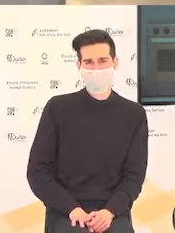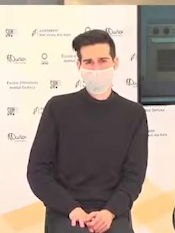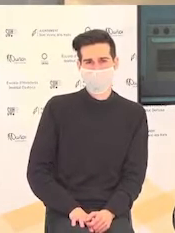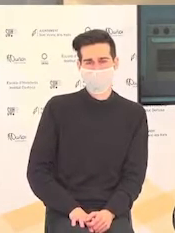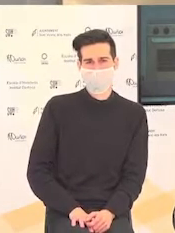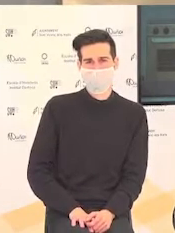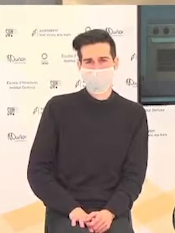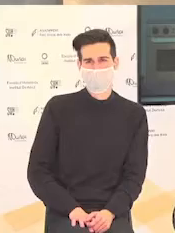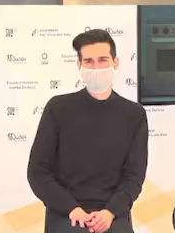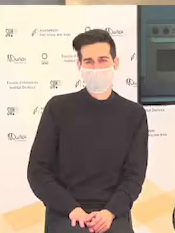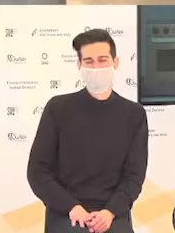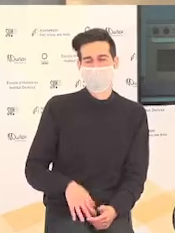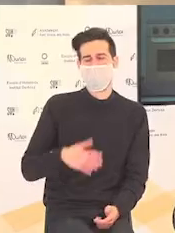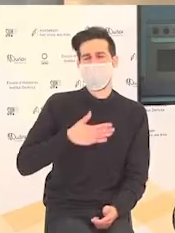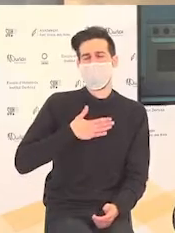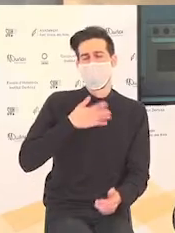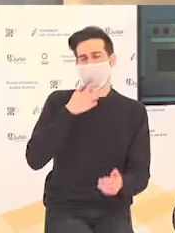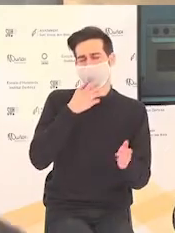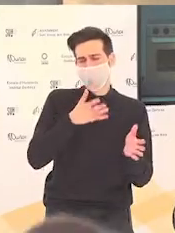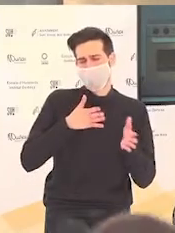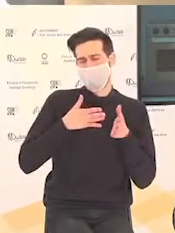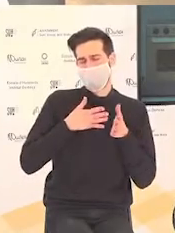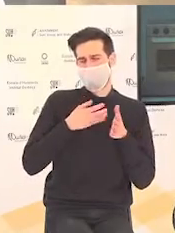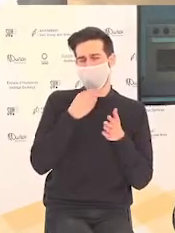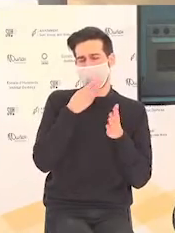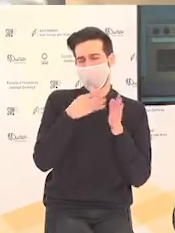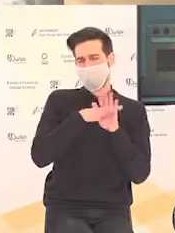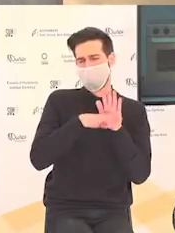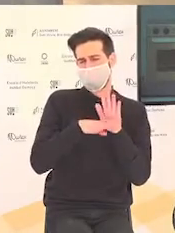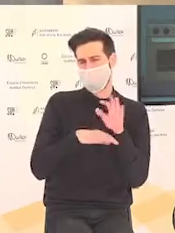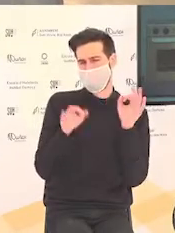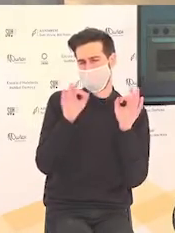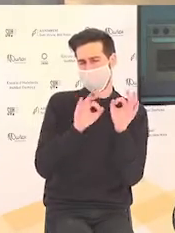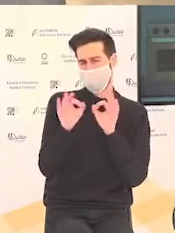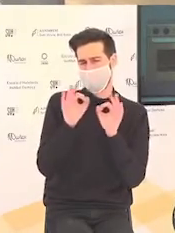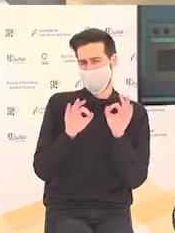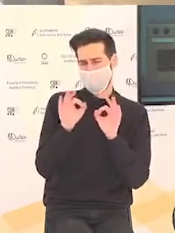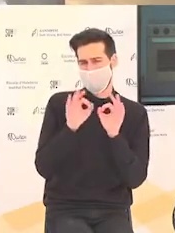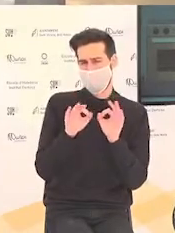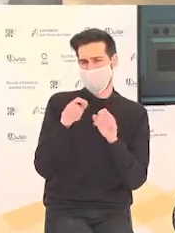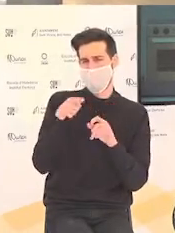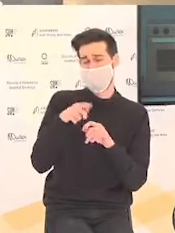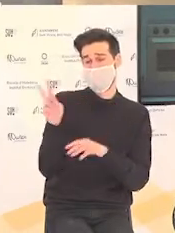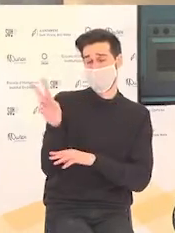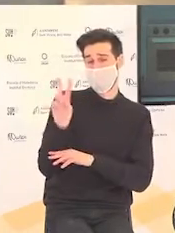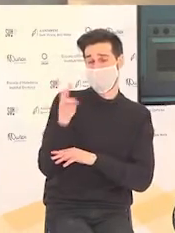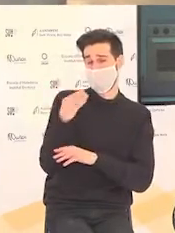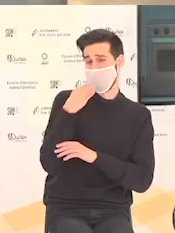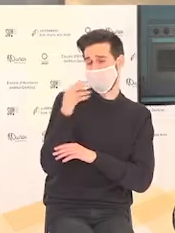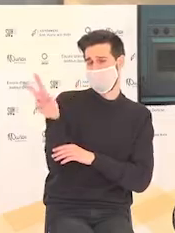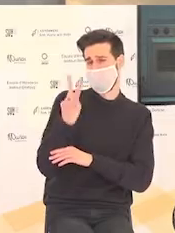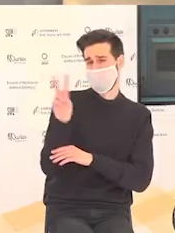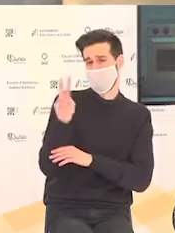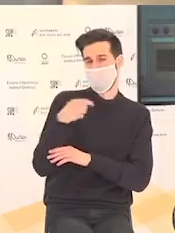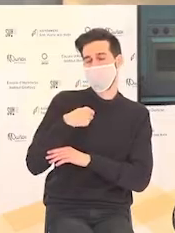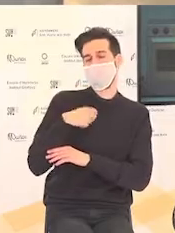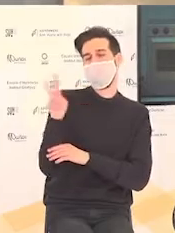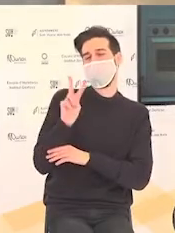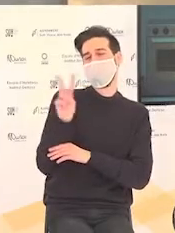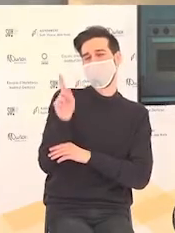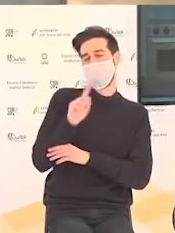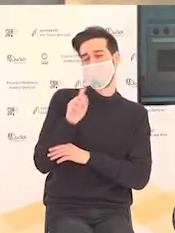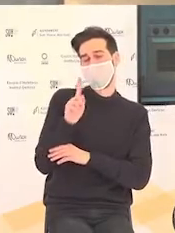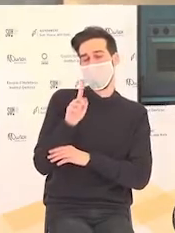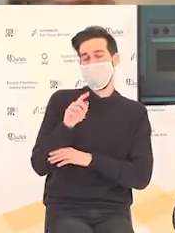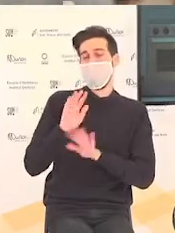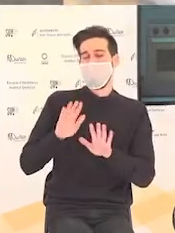A mí lo que me gusta de preparar estas elaboraciones pasteleras veganas, cabe decir que yo no soy vegano, pero cada vez hago más